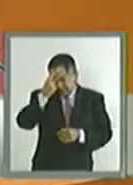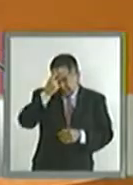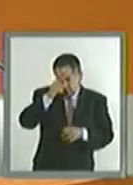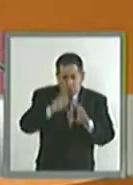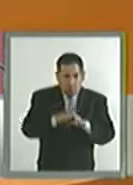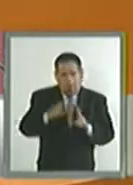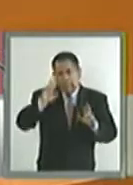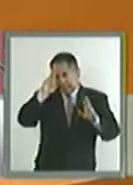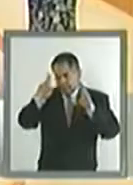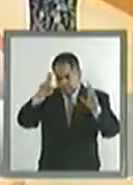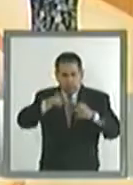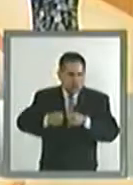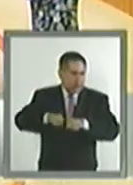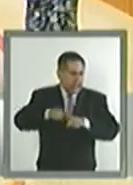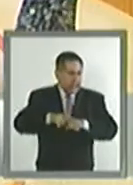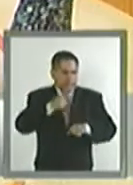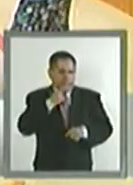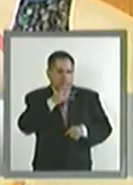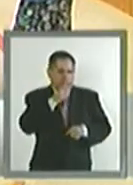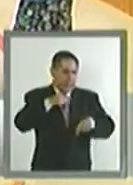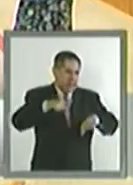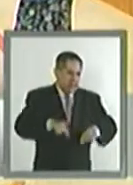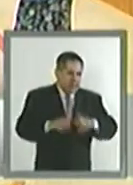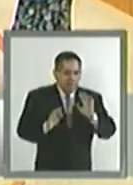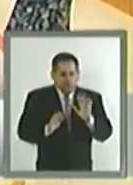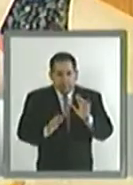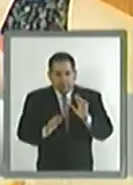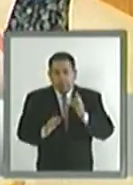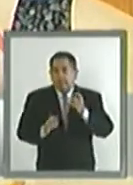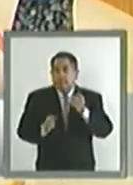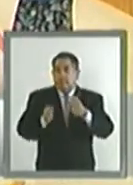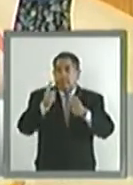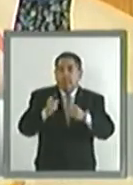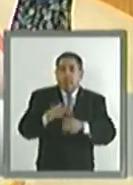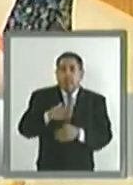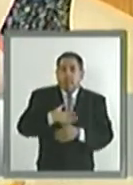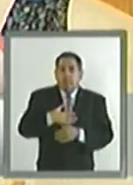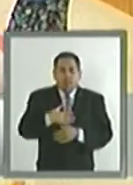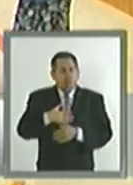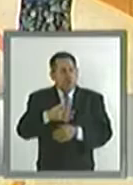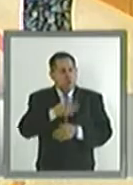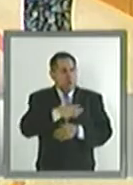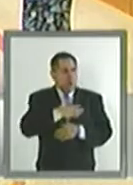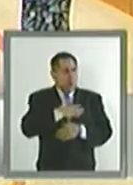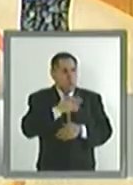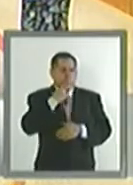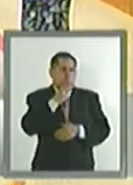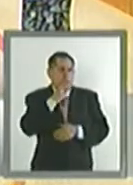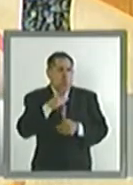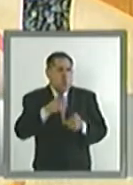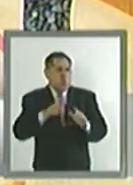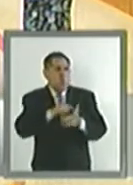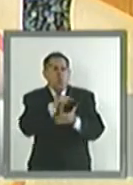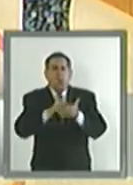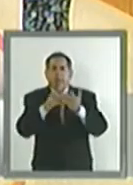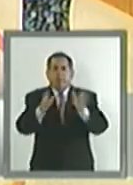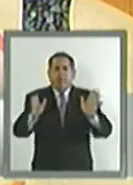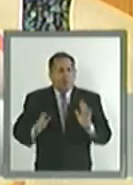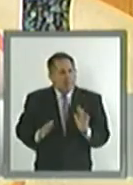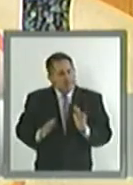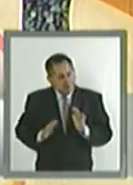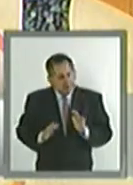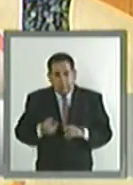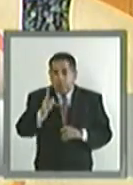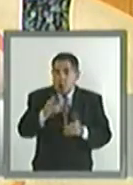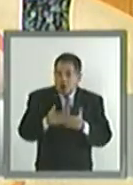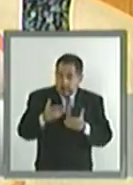y conciencia social de las personas que asumieron la disposición de no fumar en los espacios públicos, es preciso